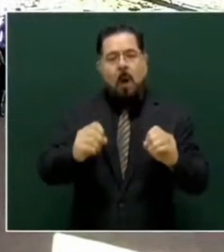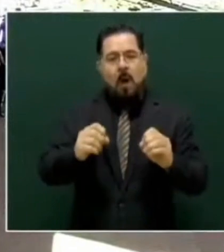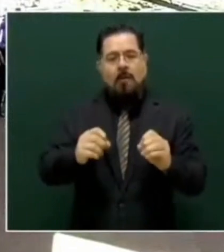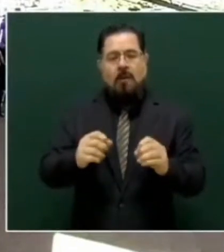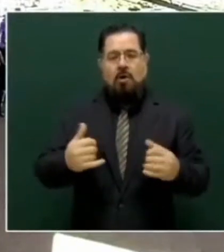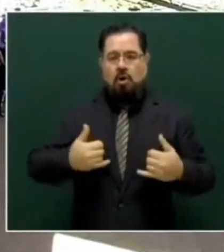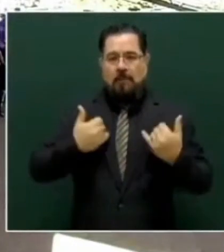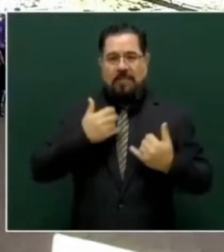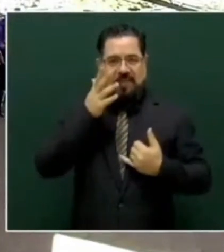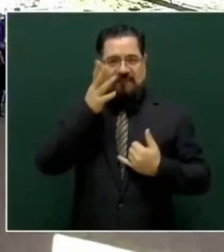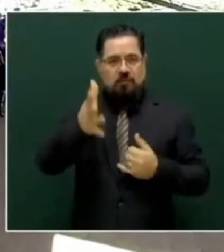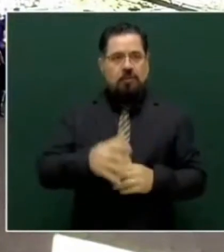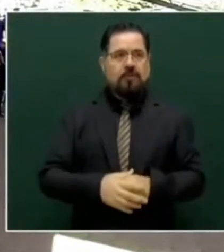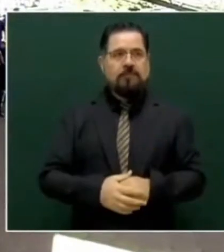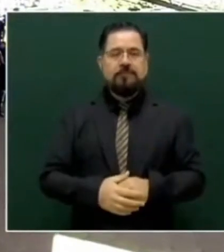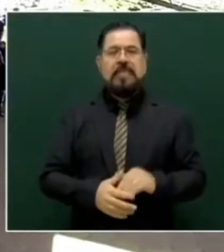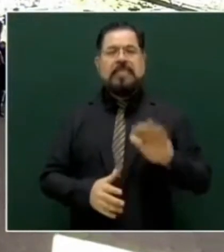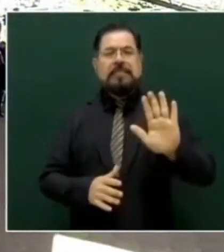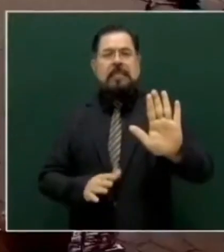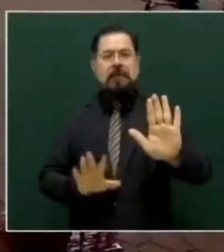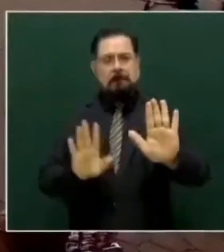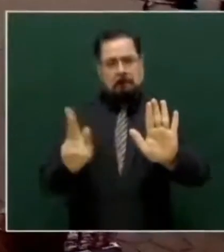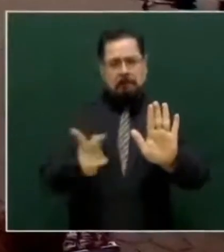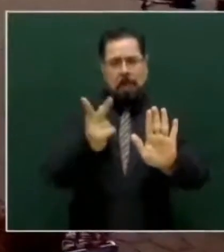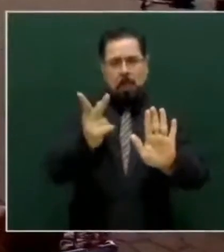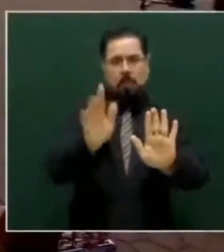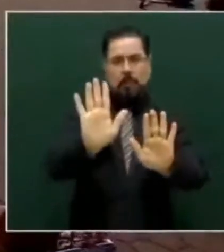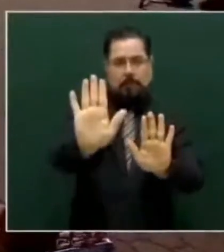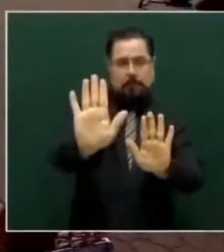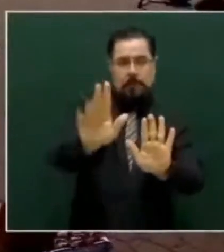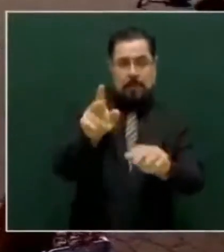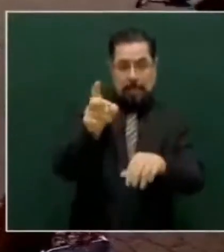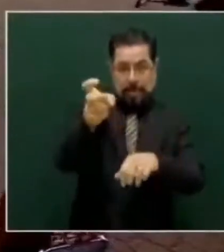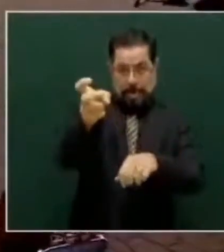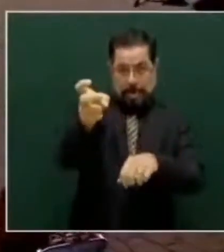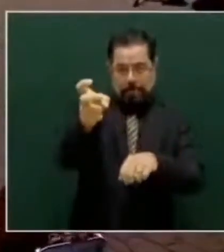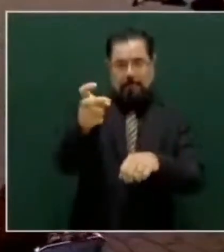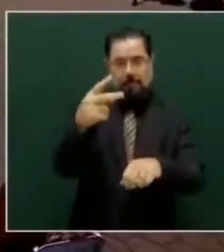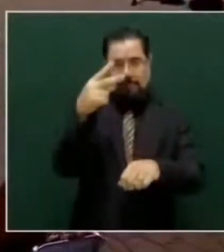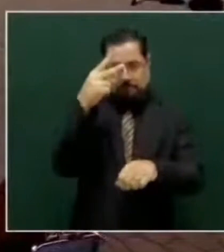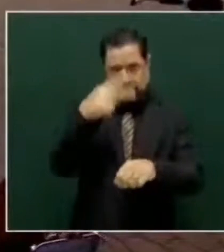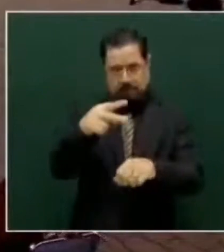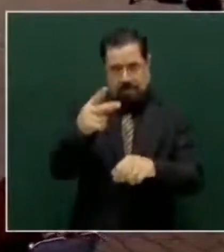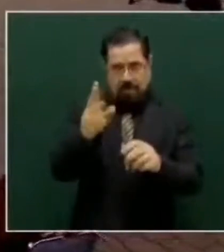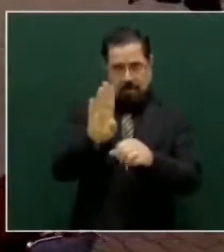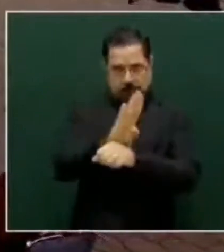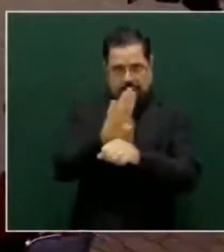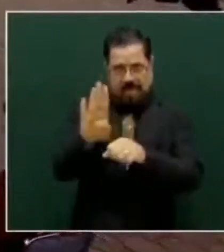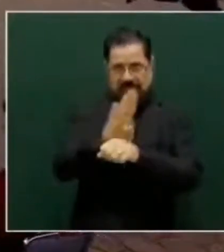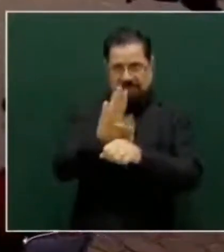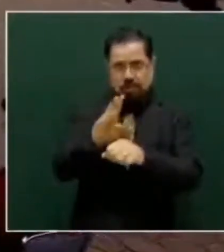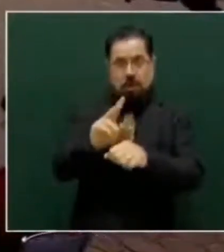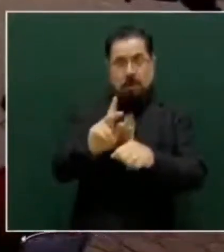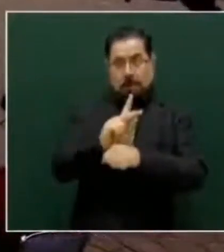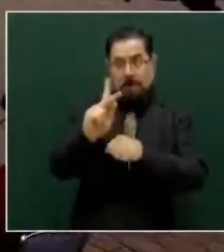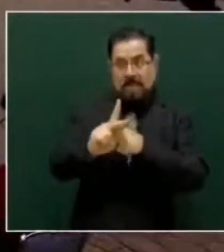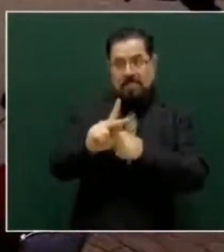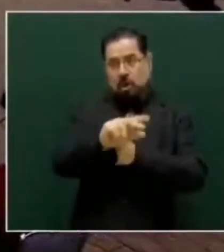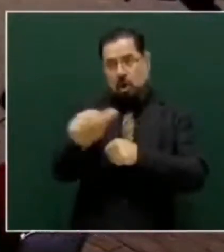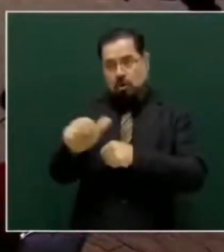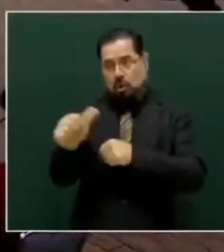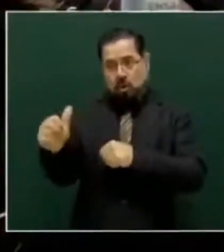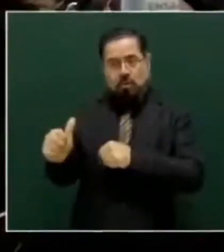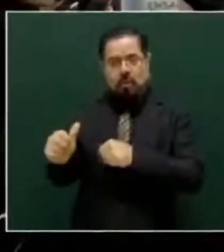justo en este sentido, en estas acciones en beneficio que México está haciendo en beneficio para el apoyo a otras nacionalidades,